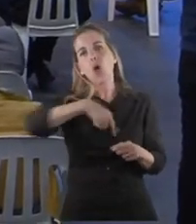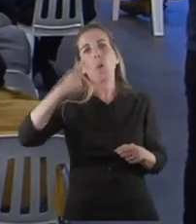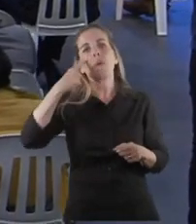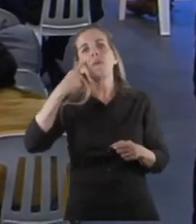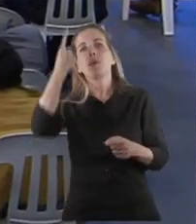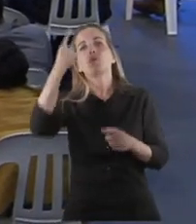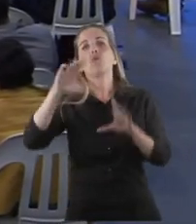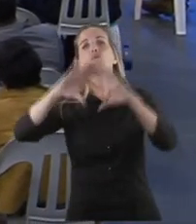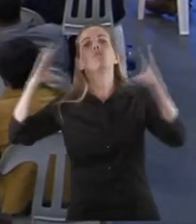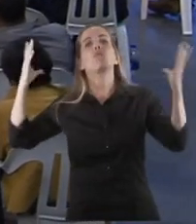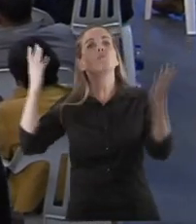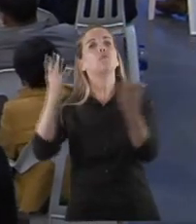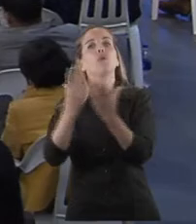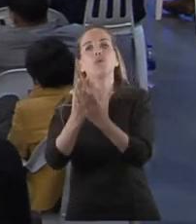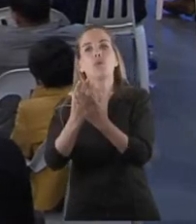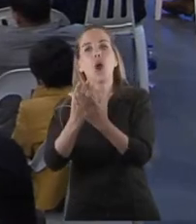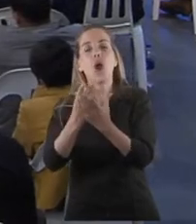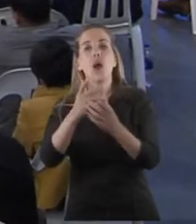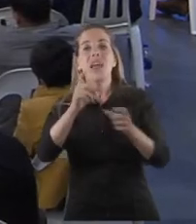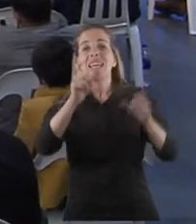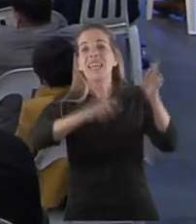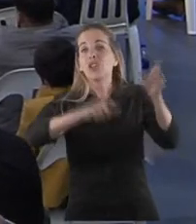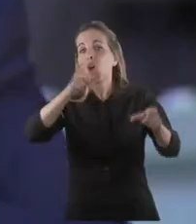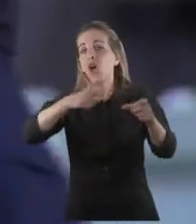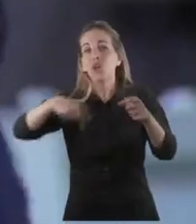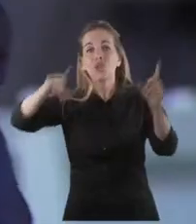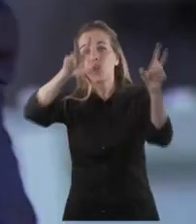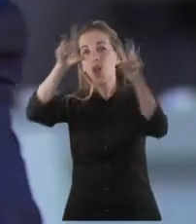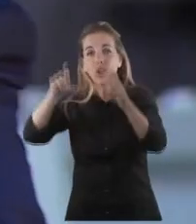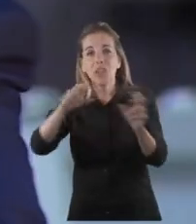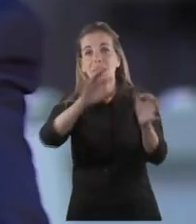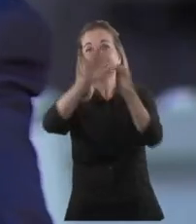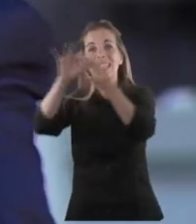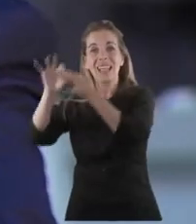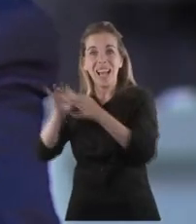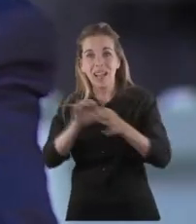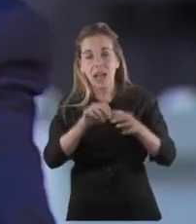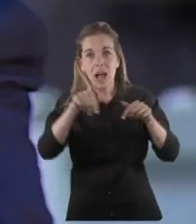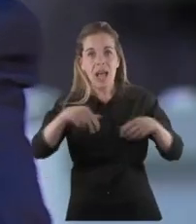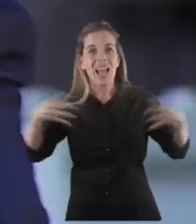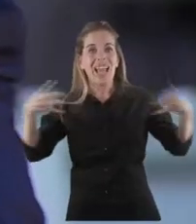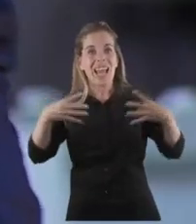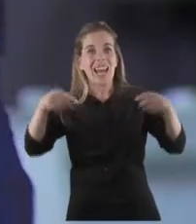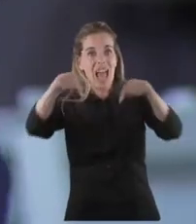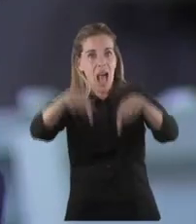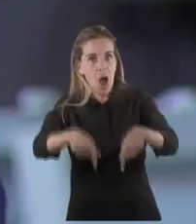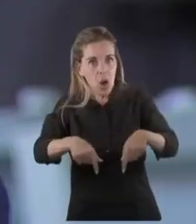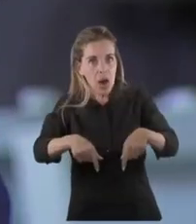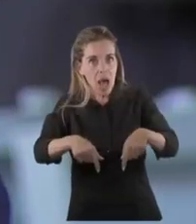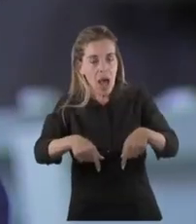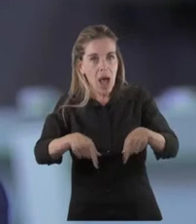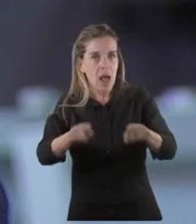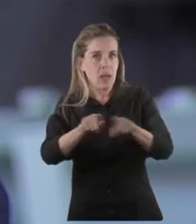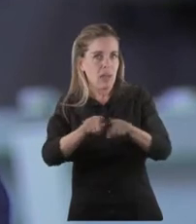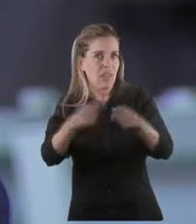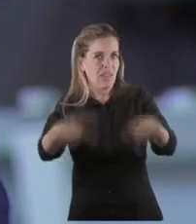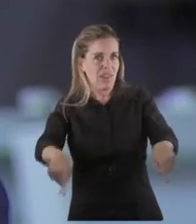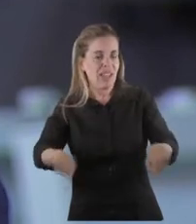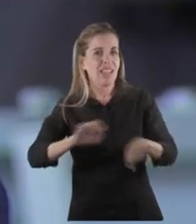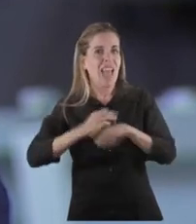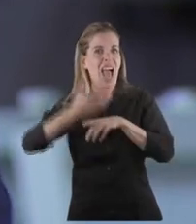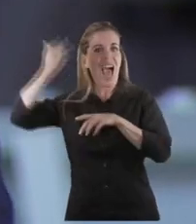globalizado y que todos tenemos que ver con todos? Las guerras de ahora no son como las guerras de mediados del siglo